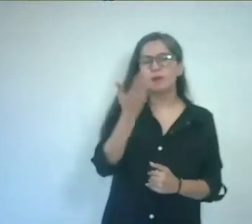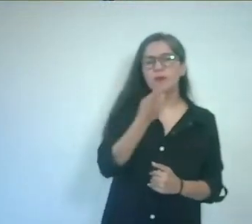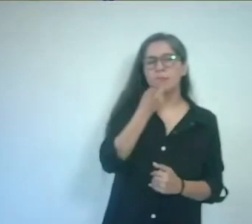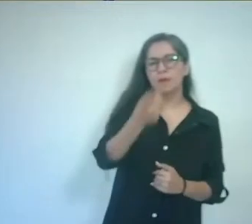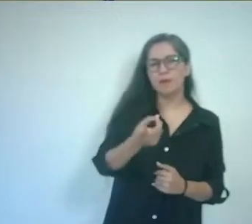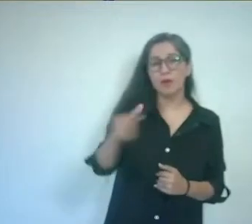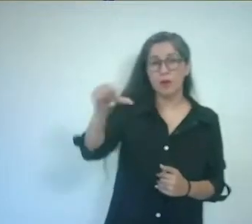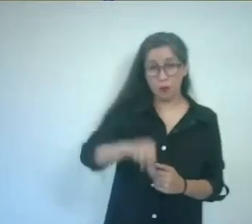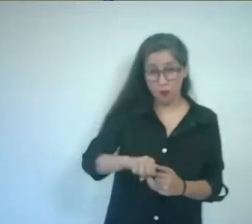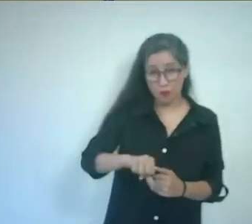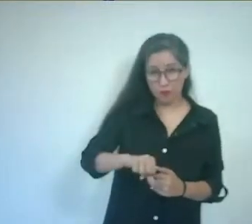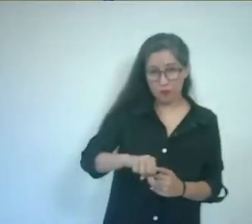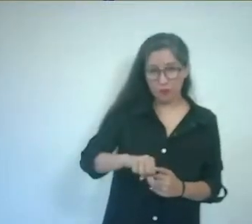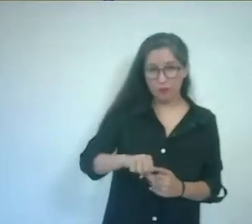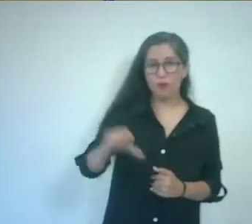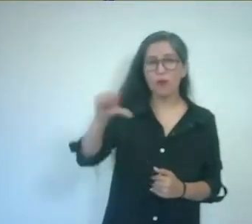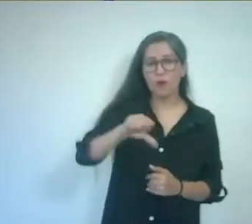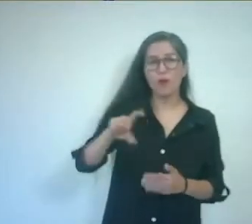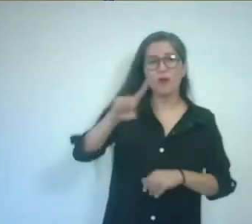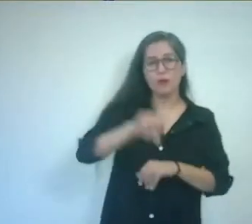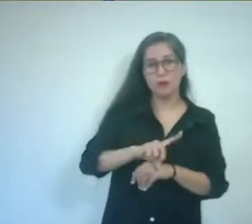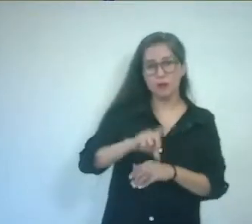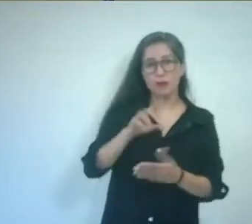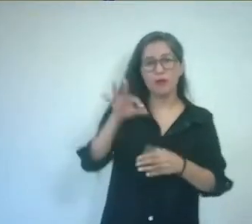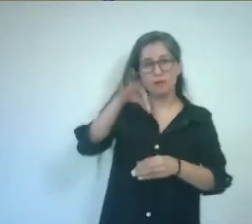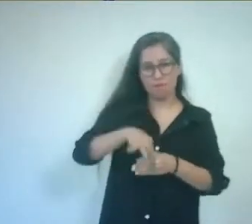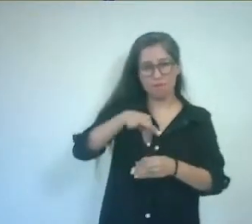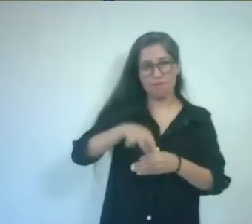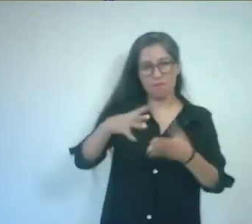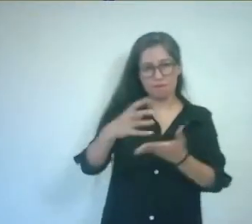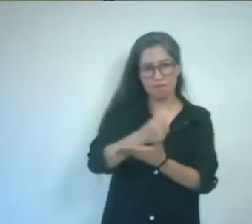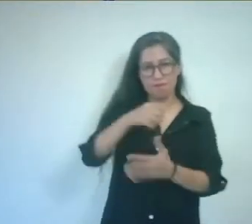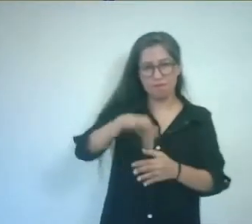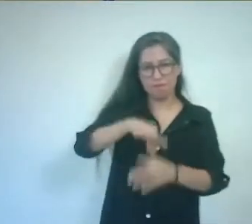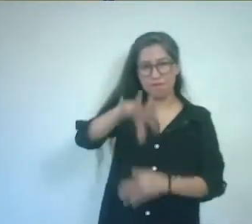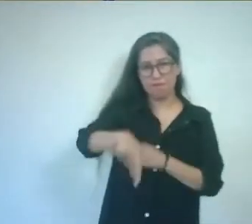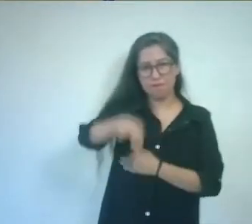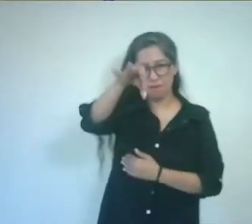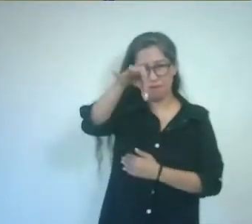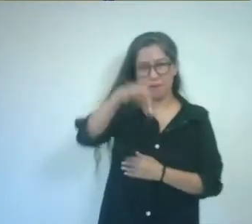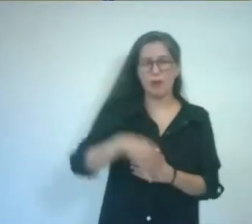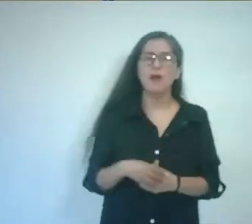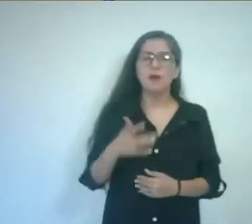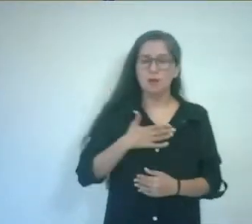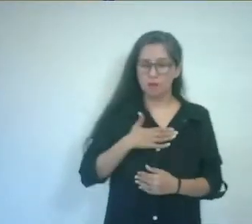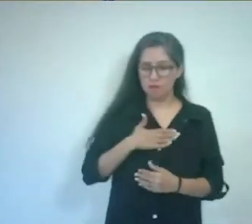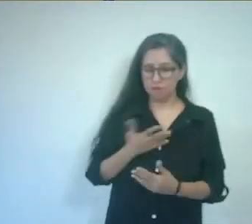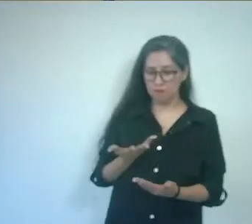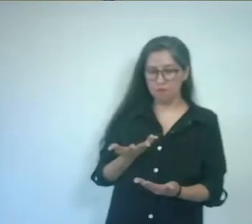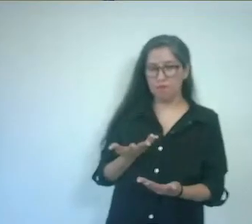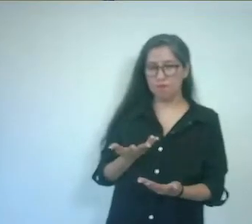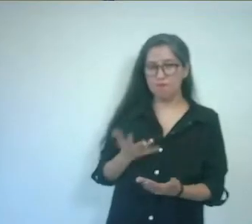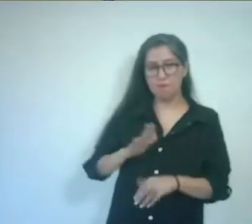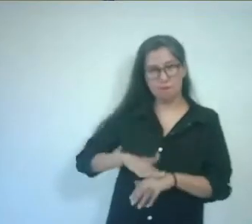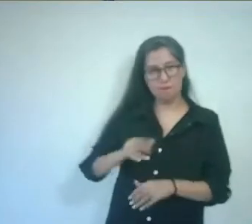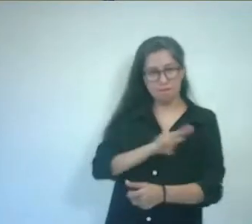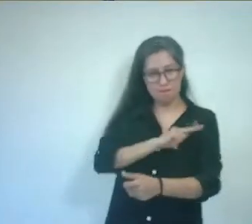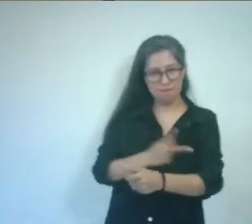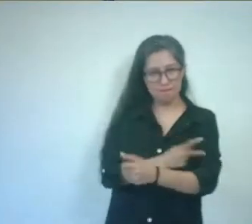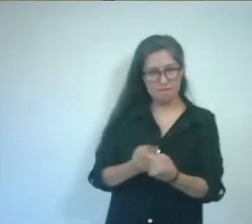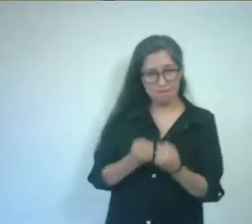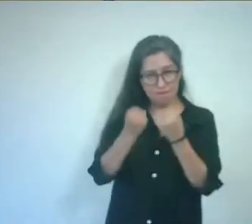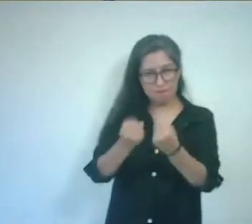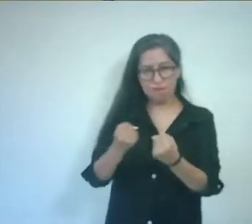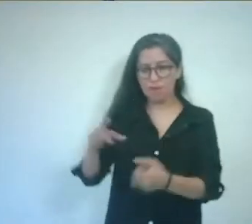que este día es el día de la elección, el día donde nosotros vamos a dejar nuestro mayor poder. Es el